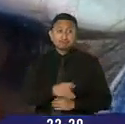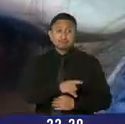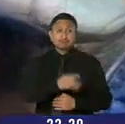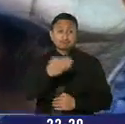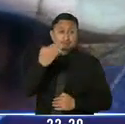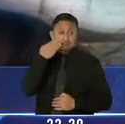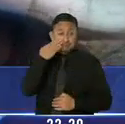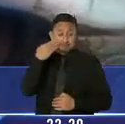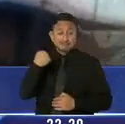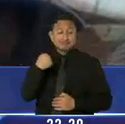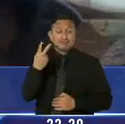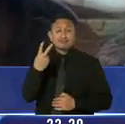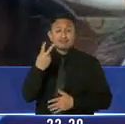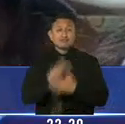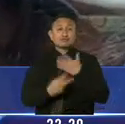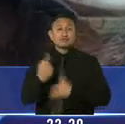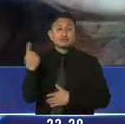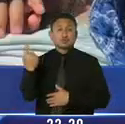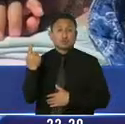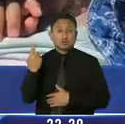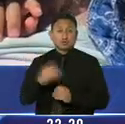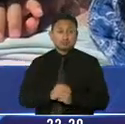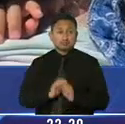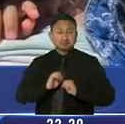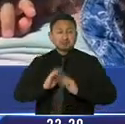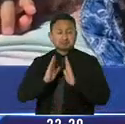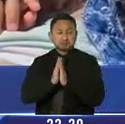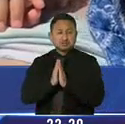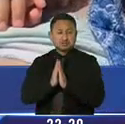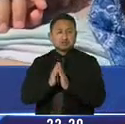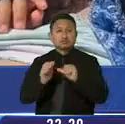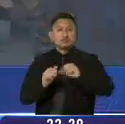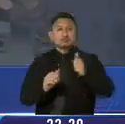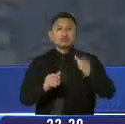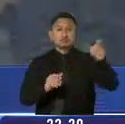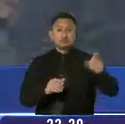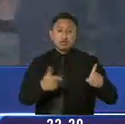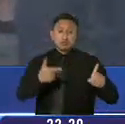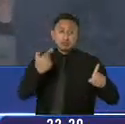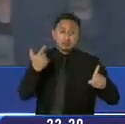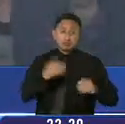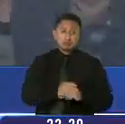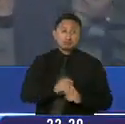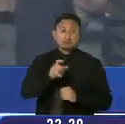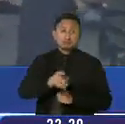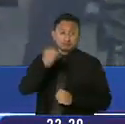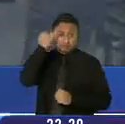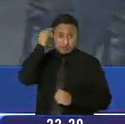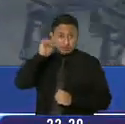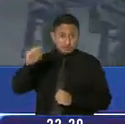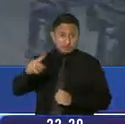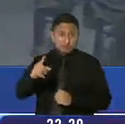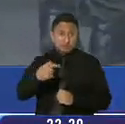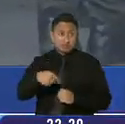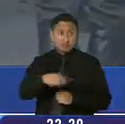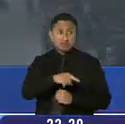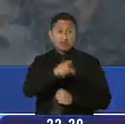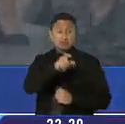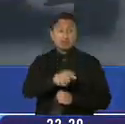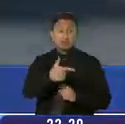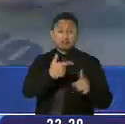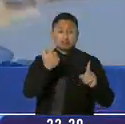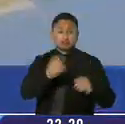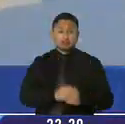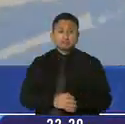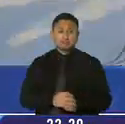hijos en la orfandad. Pide que se dé con el paradero del gatillero y del autor intelectual de este escabroso hecho de sangre, ya que los